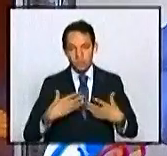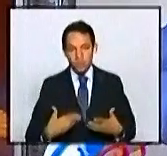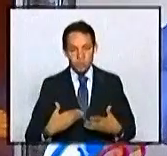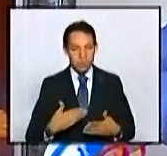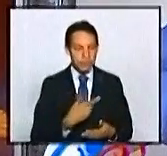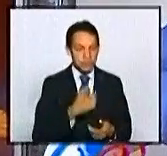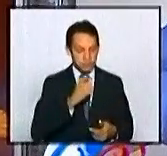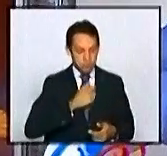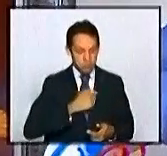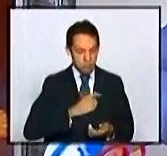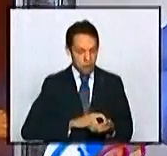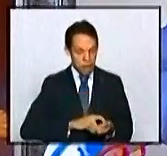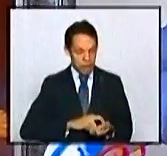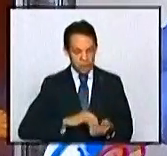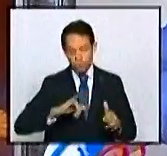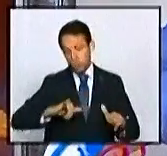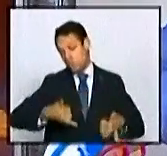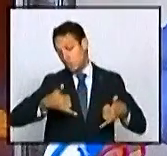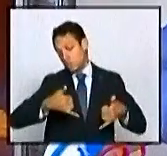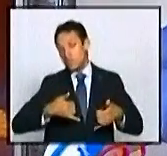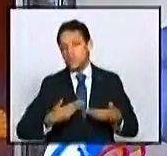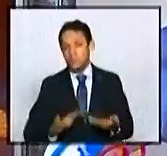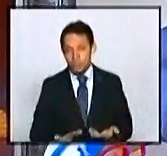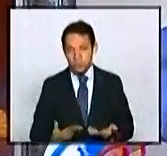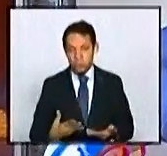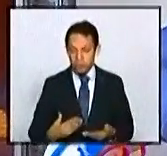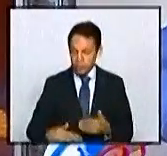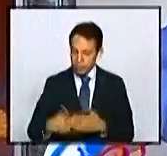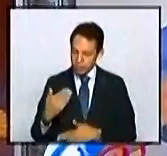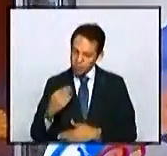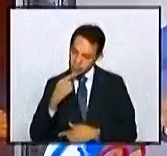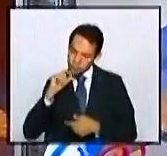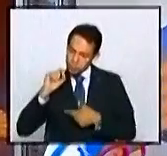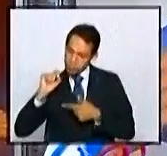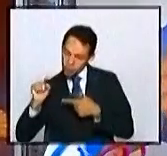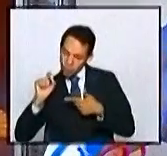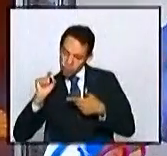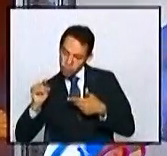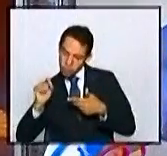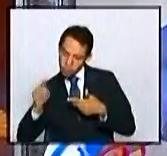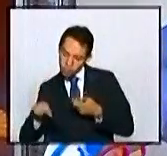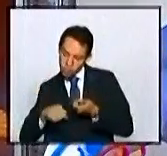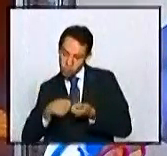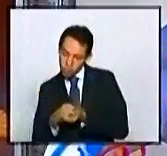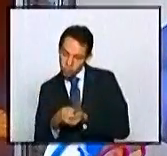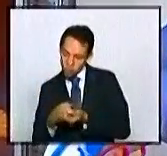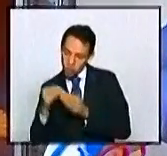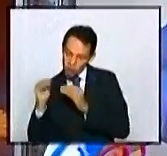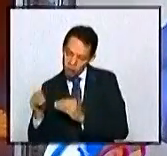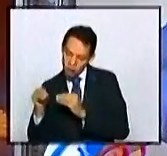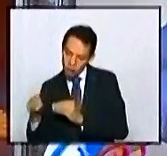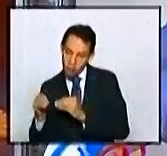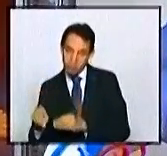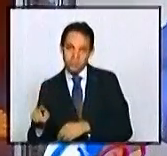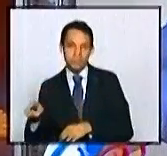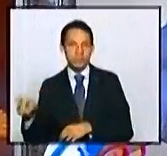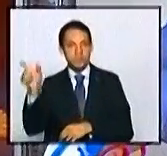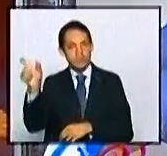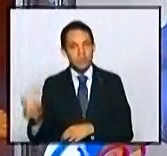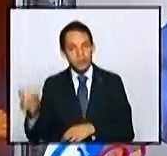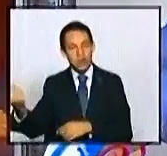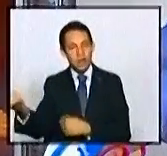de la personalidad. Y cuando empezamos a hacer, a través del apoyo, la clínica de la felicidad, todo